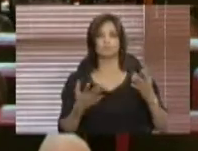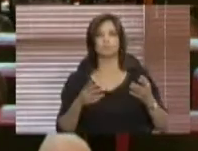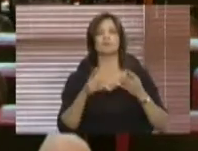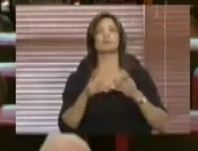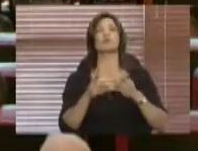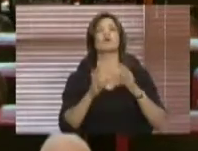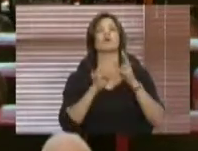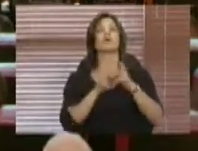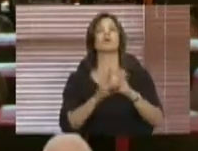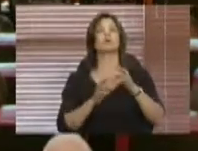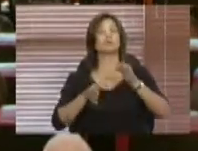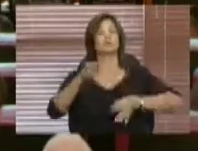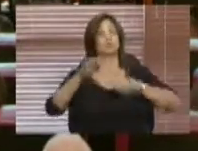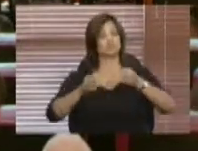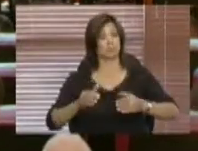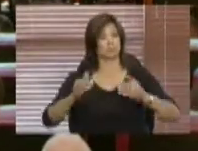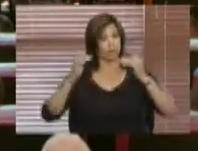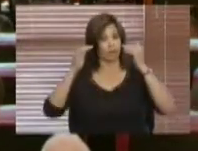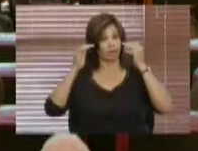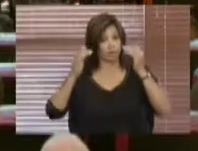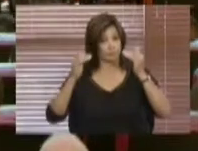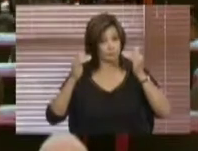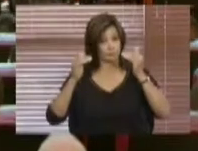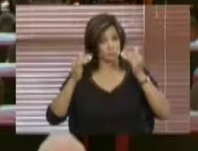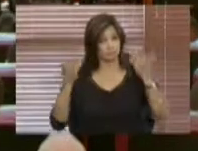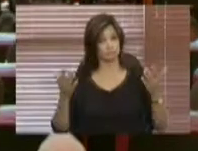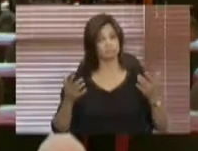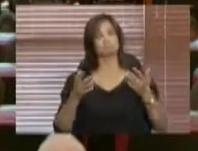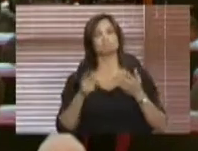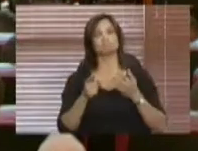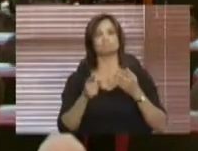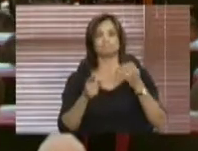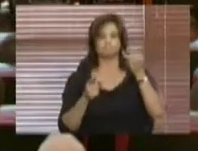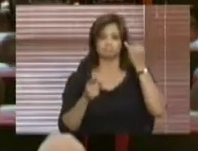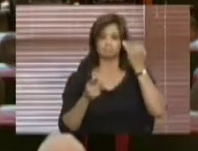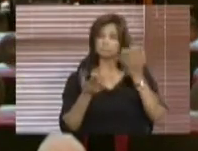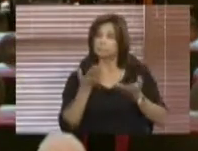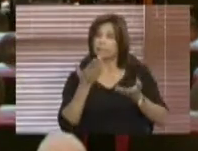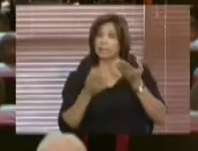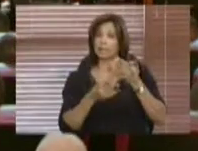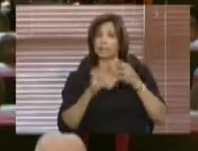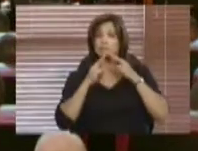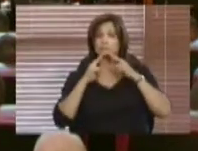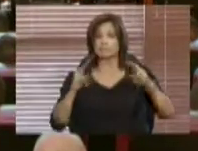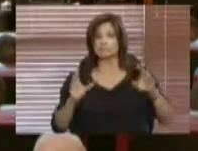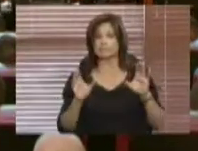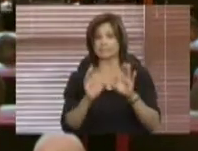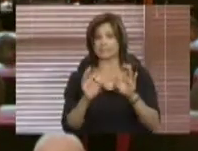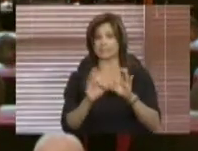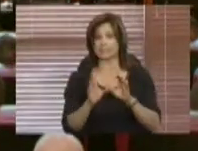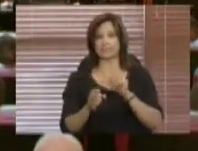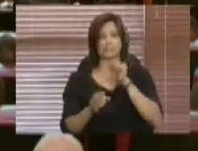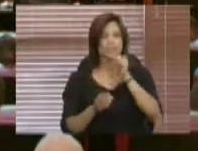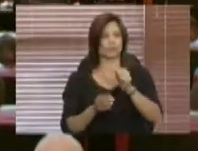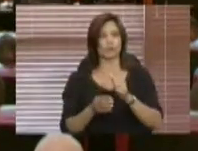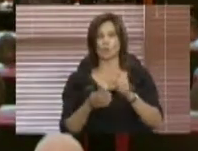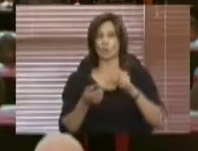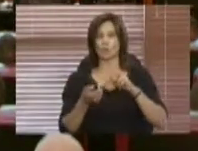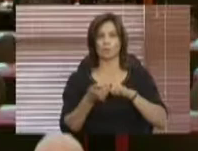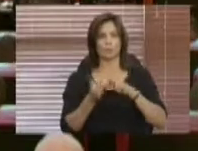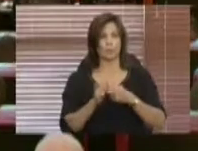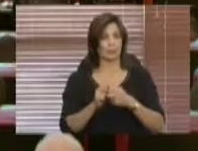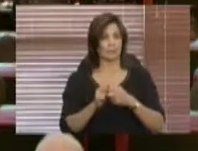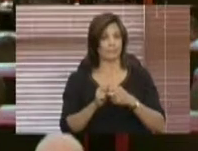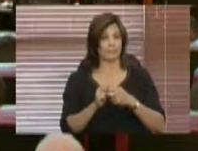la Honorable Suprema Corte de Justicia. Presunción de inocencia y certificación de no antecedentes